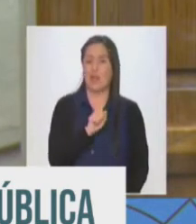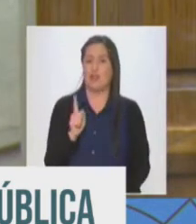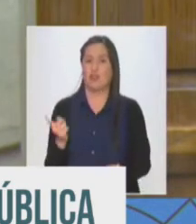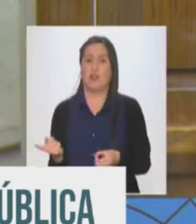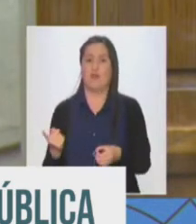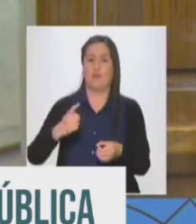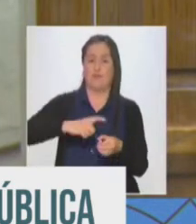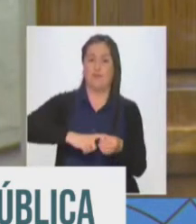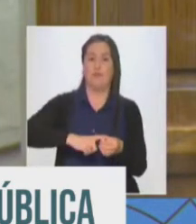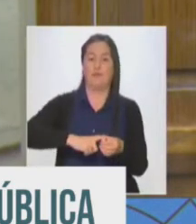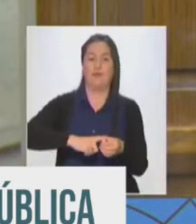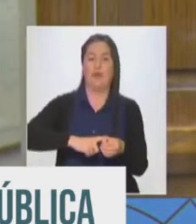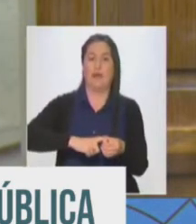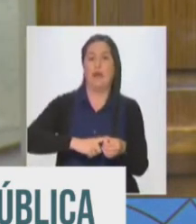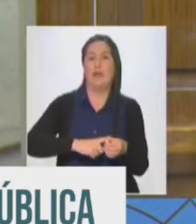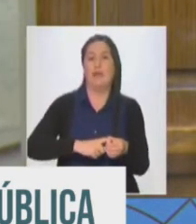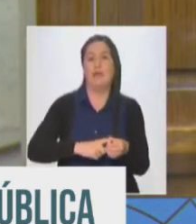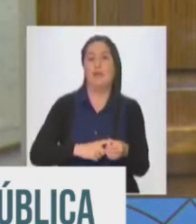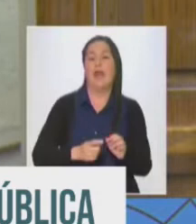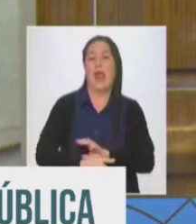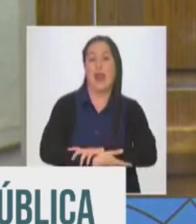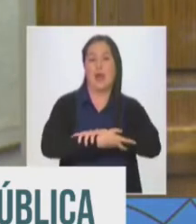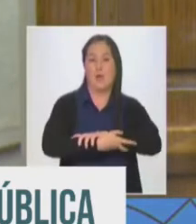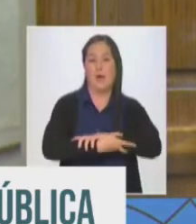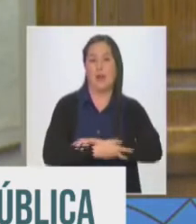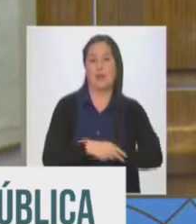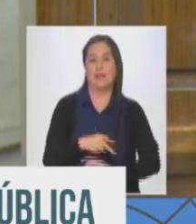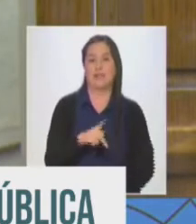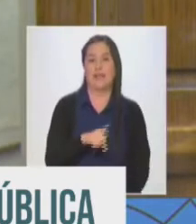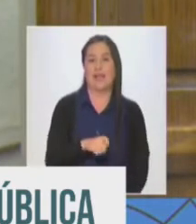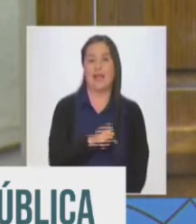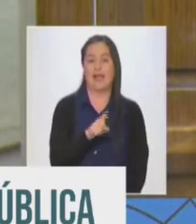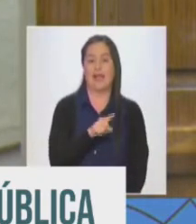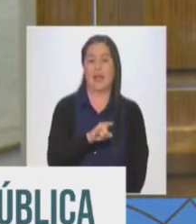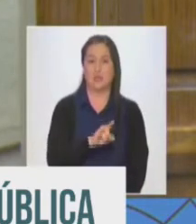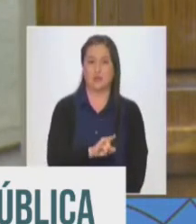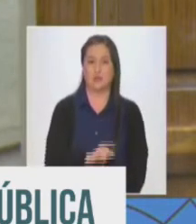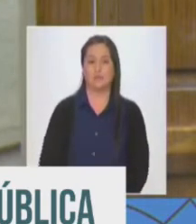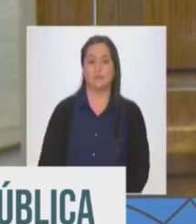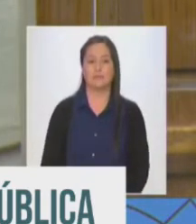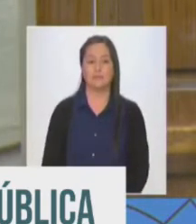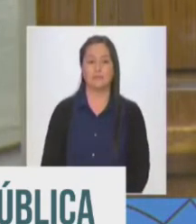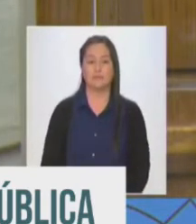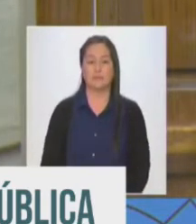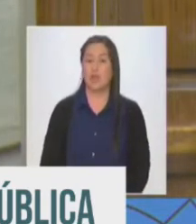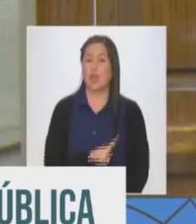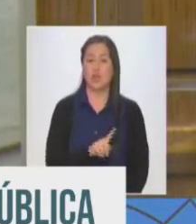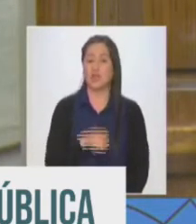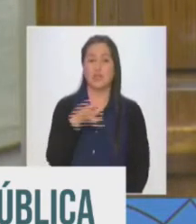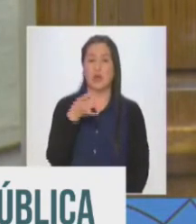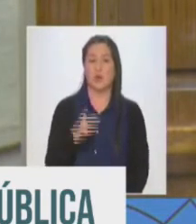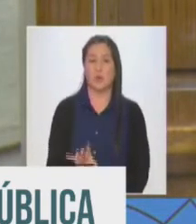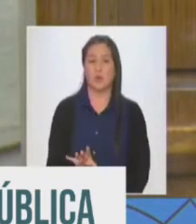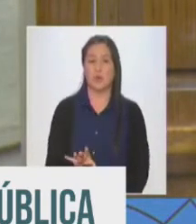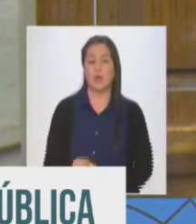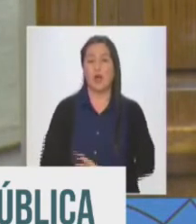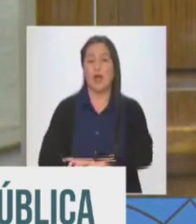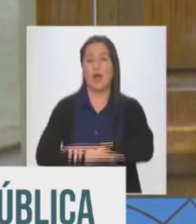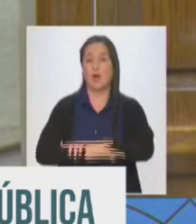Escazú. Quiero decir algo que es bastante revelar. No solo que sería el único